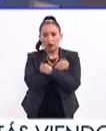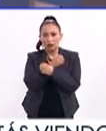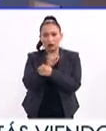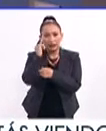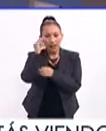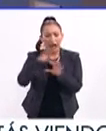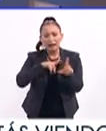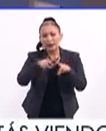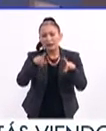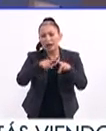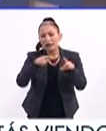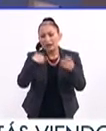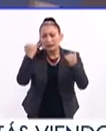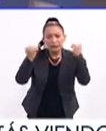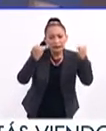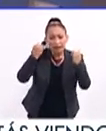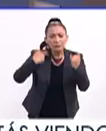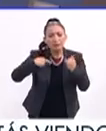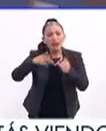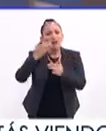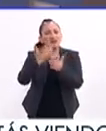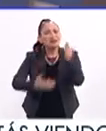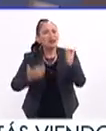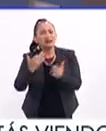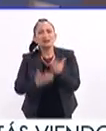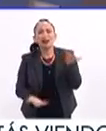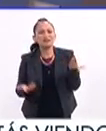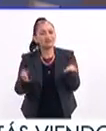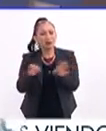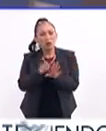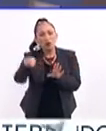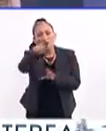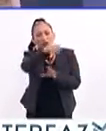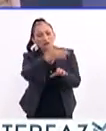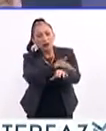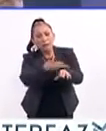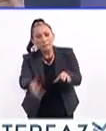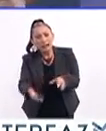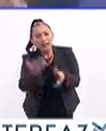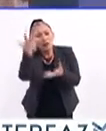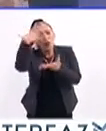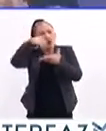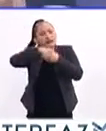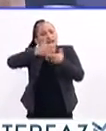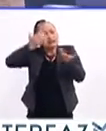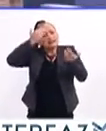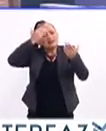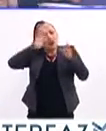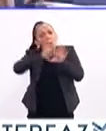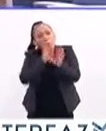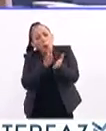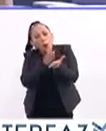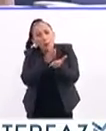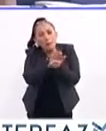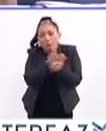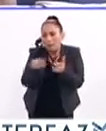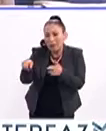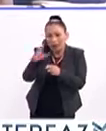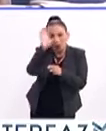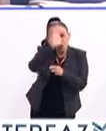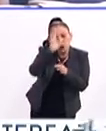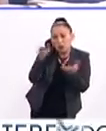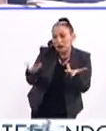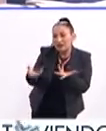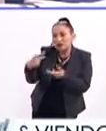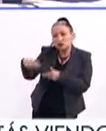muchas estrategias, sin embargo, todavía falta que las familias se empapen de maneras de cómo acercar a estas